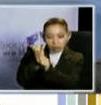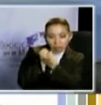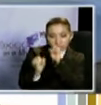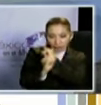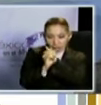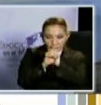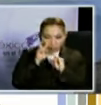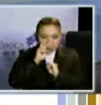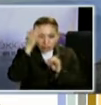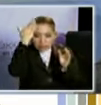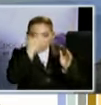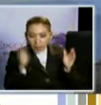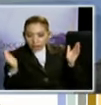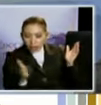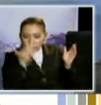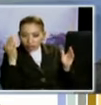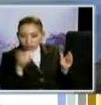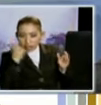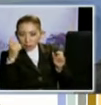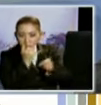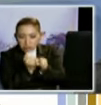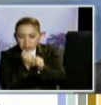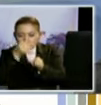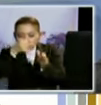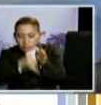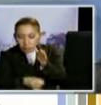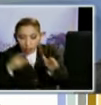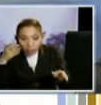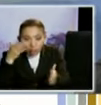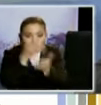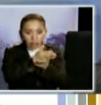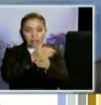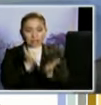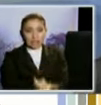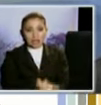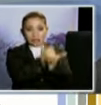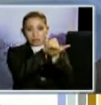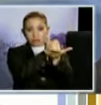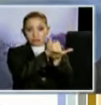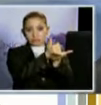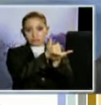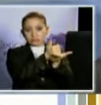Internet, saber para intervenir y asistir.